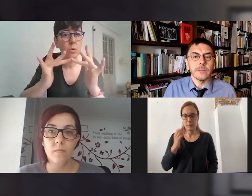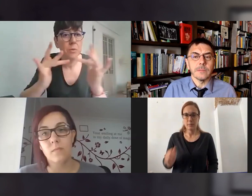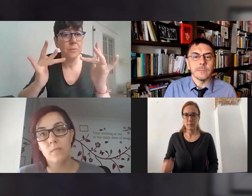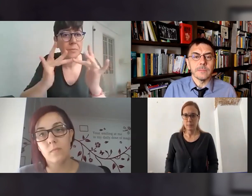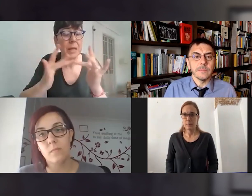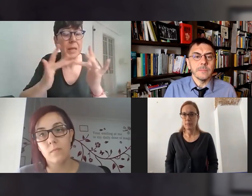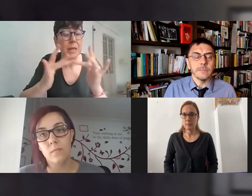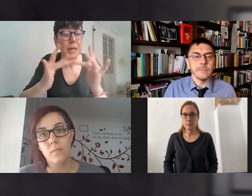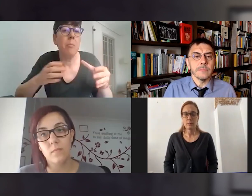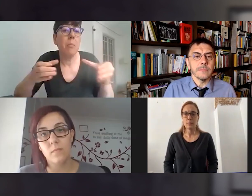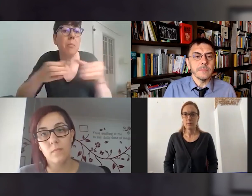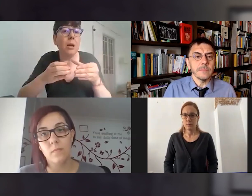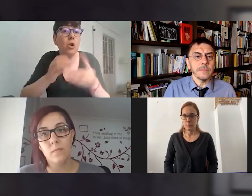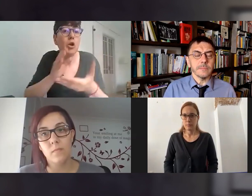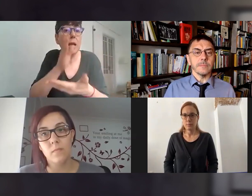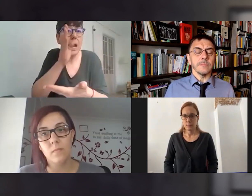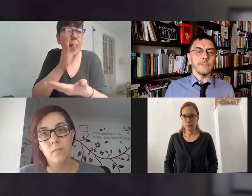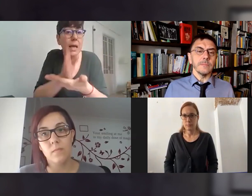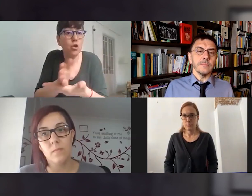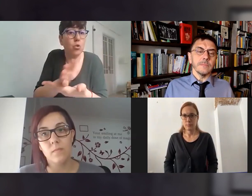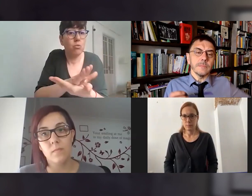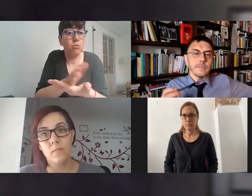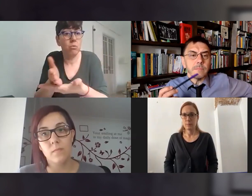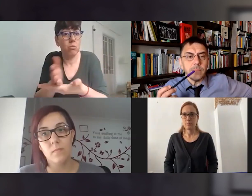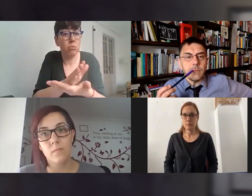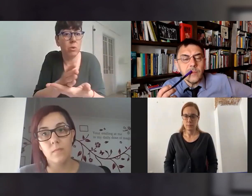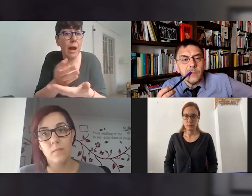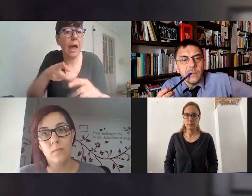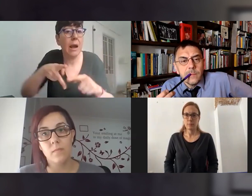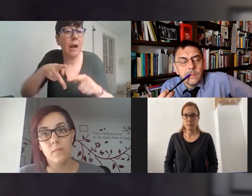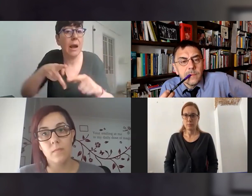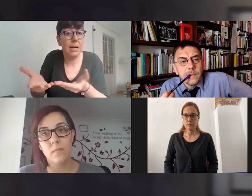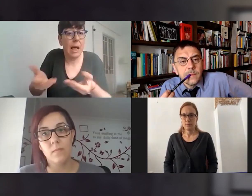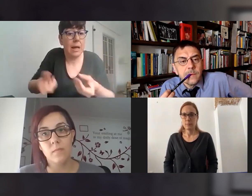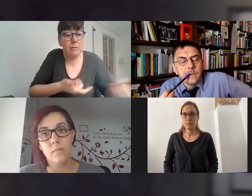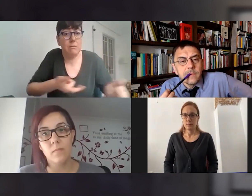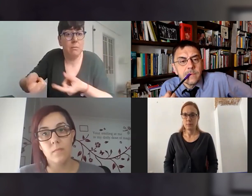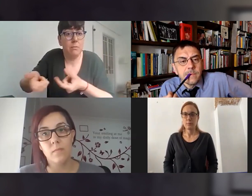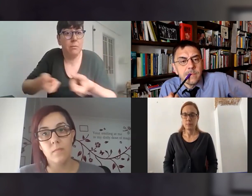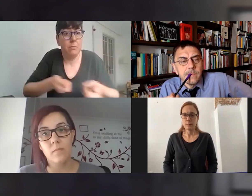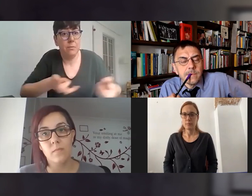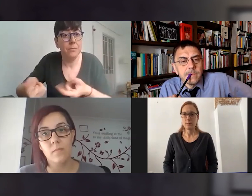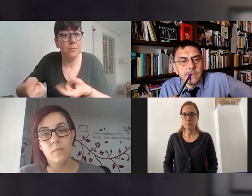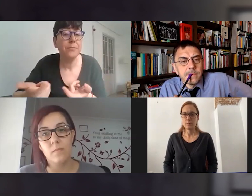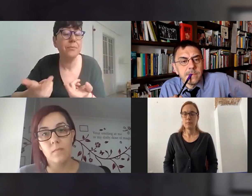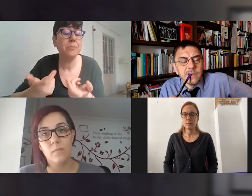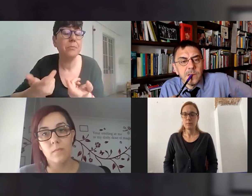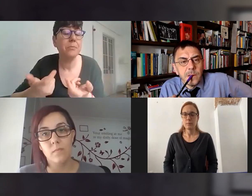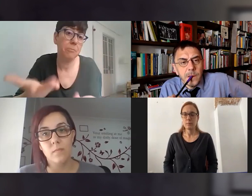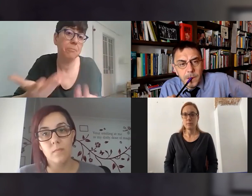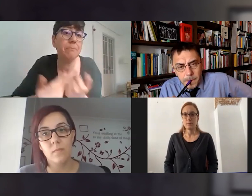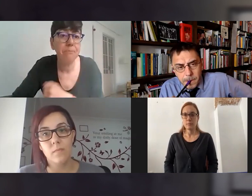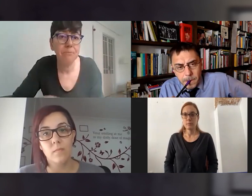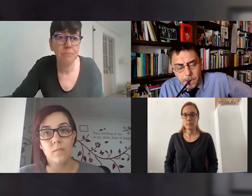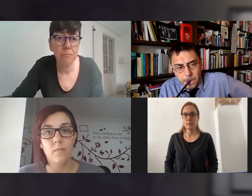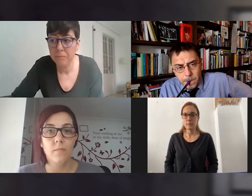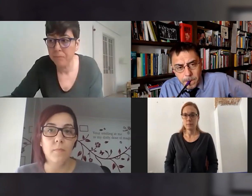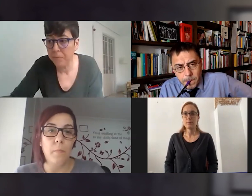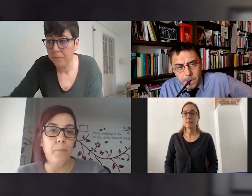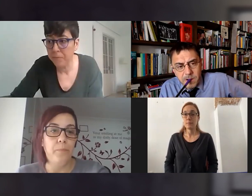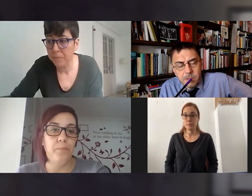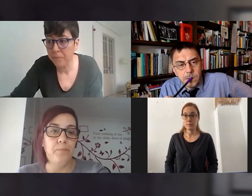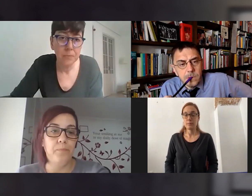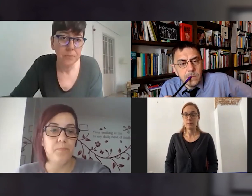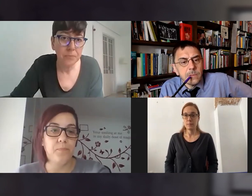el Parlamento necesitamos hacer como un enlace, como un puente, como un nexo de comunicación. Y la herramienta es hacer ese